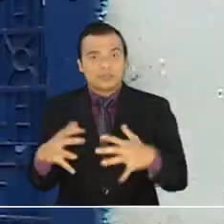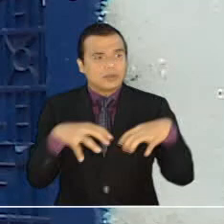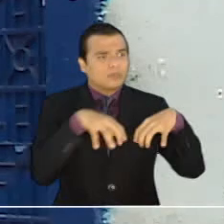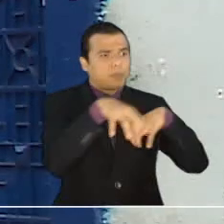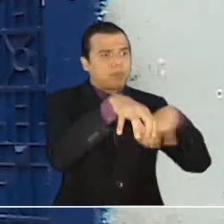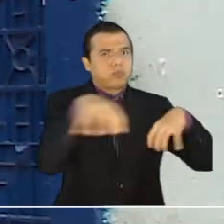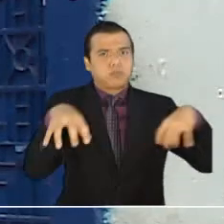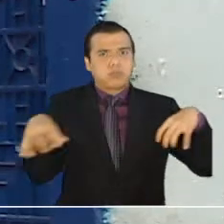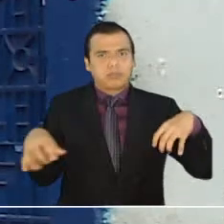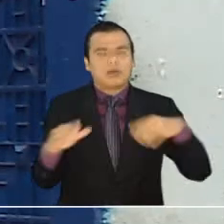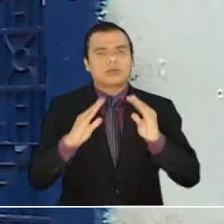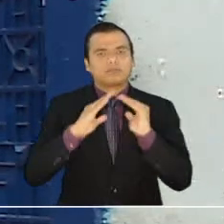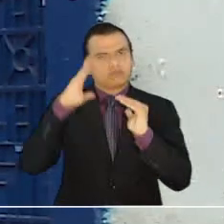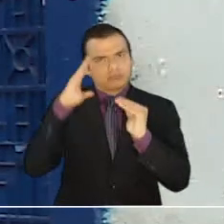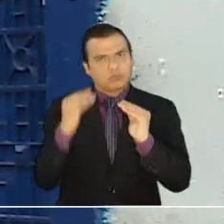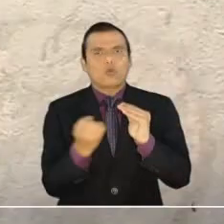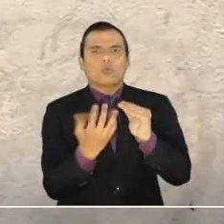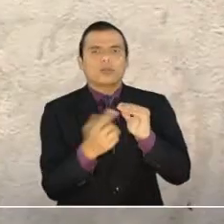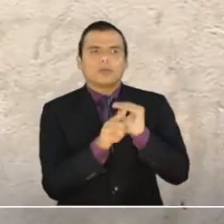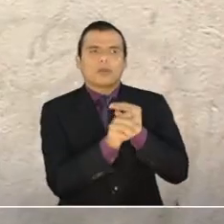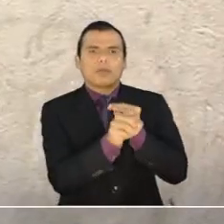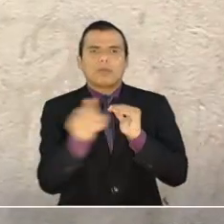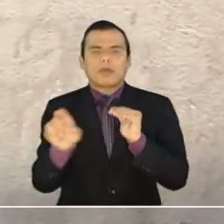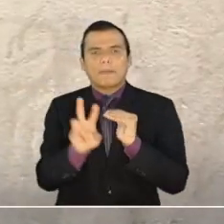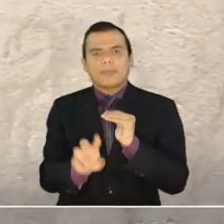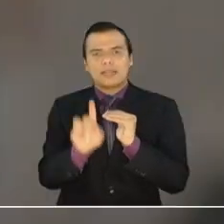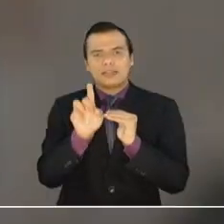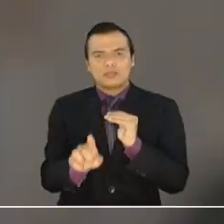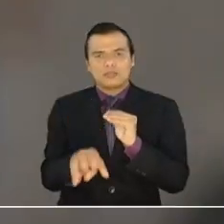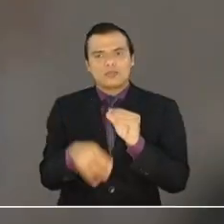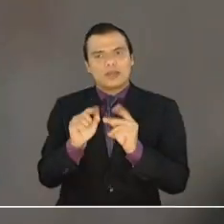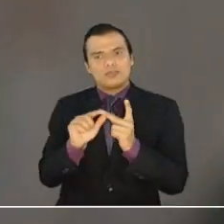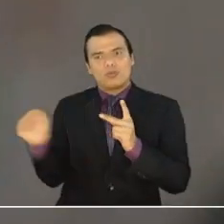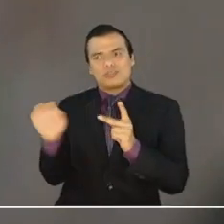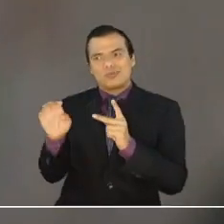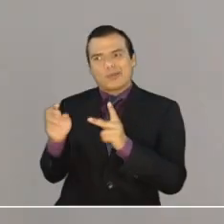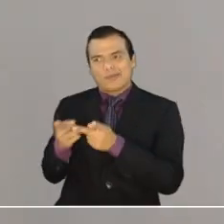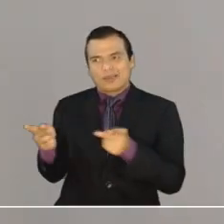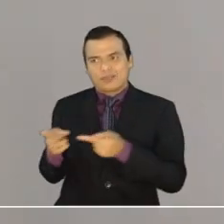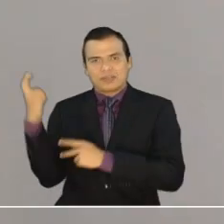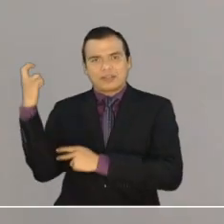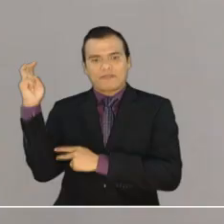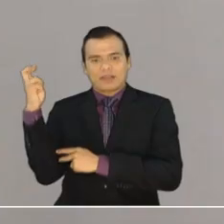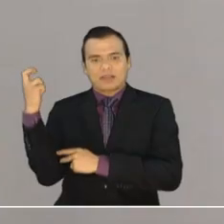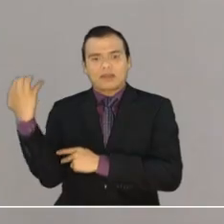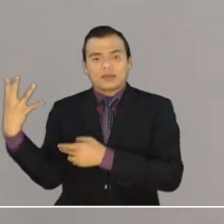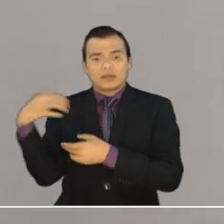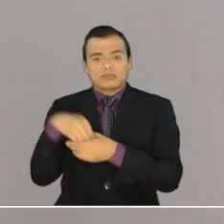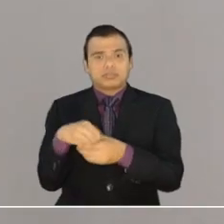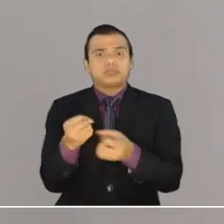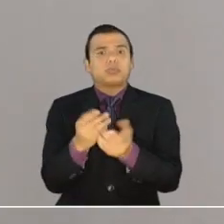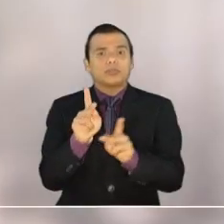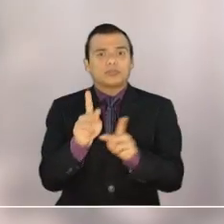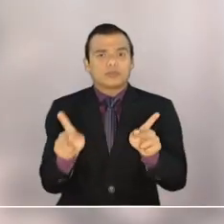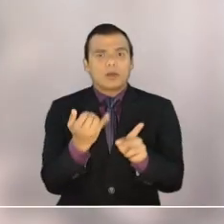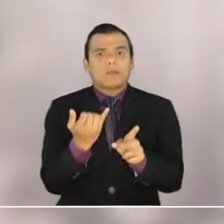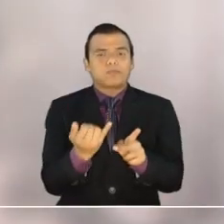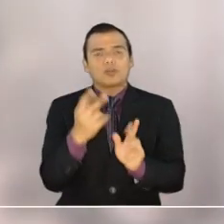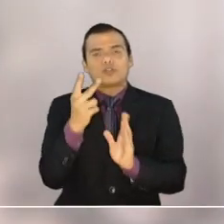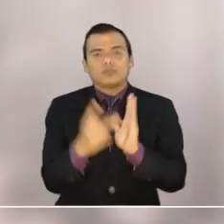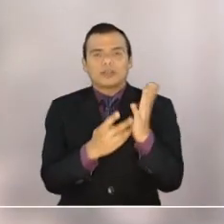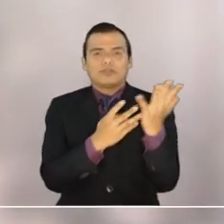policía y la unidad de reacción inmediata de la Uri albergan actualmente 2,800 detenidos estos lugares fueron diseñados para albergar